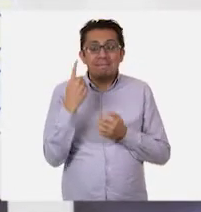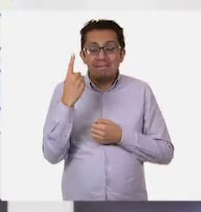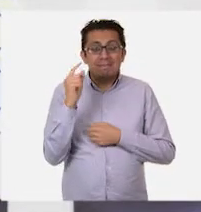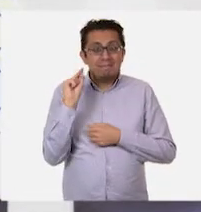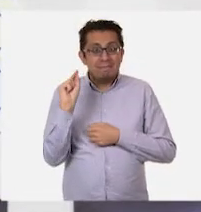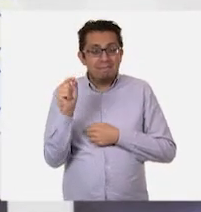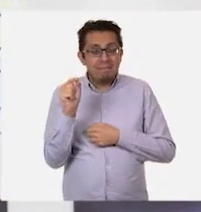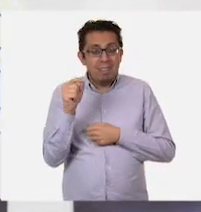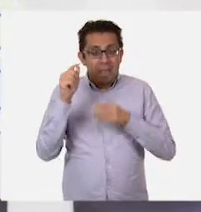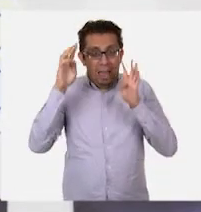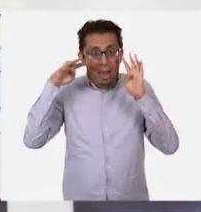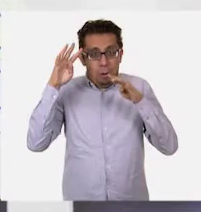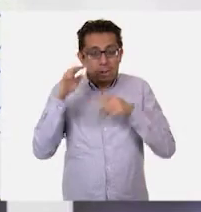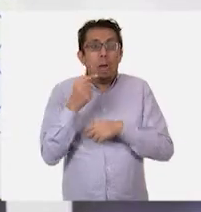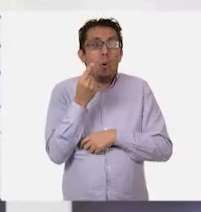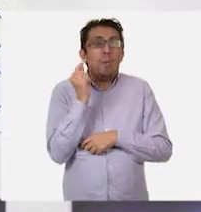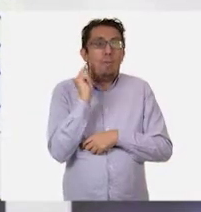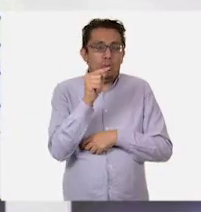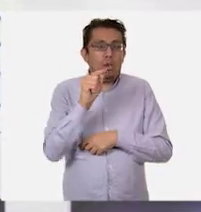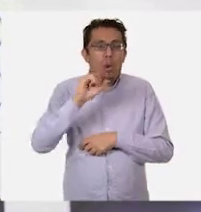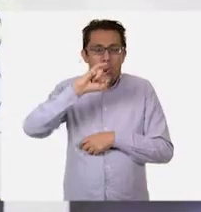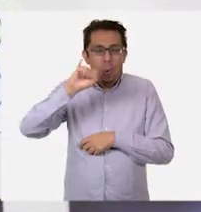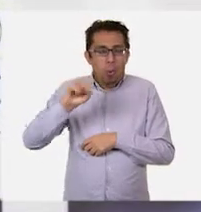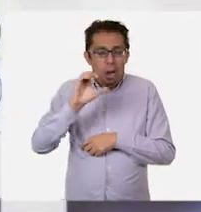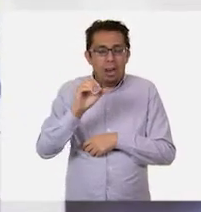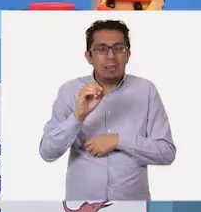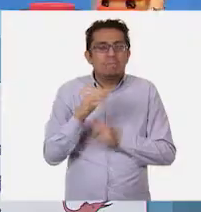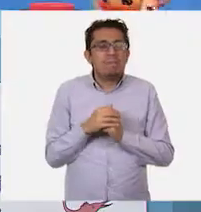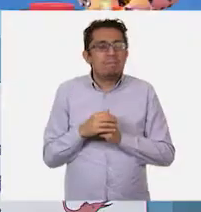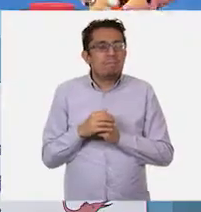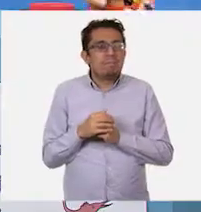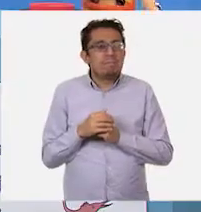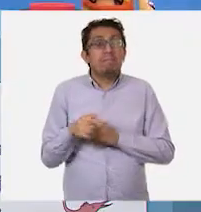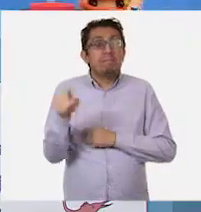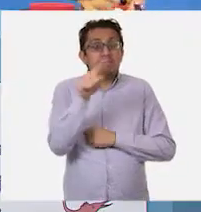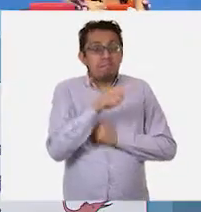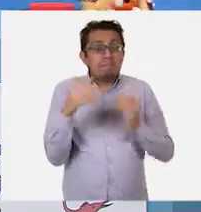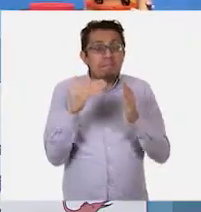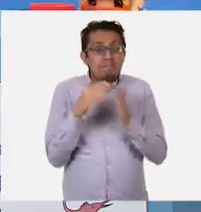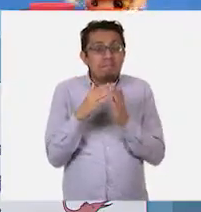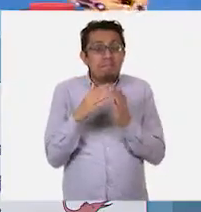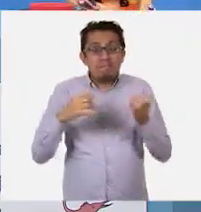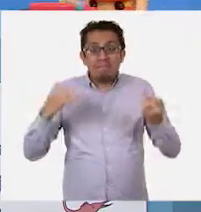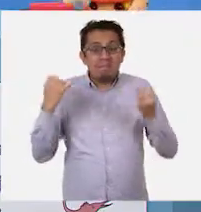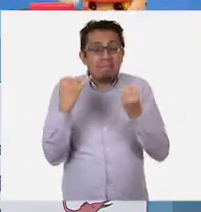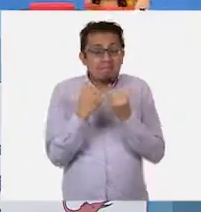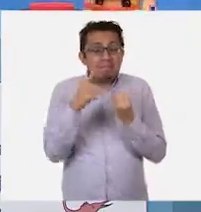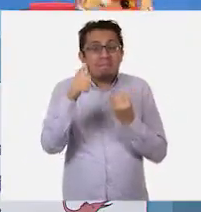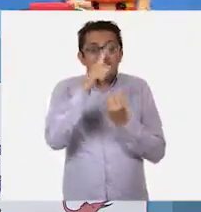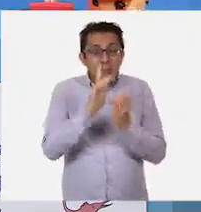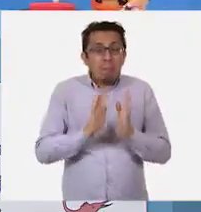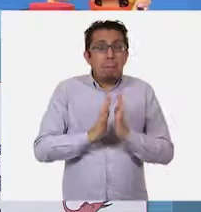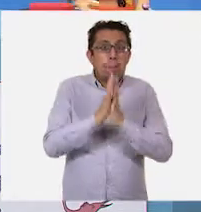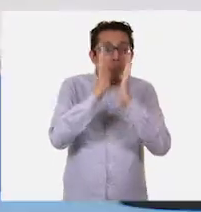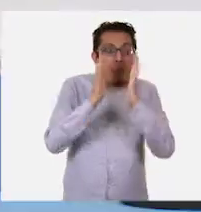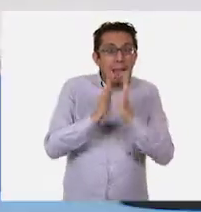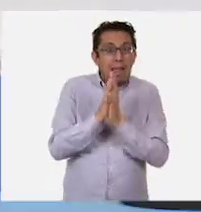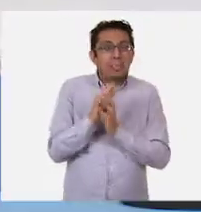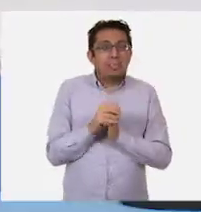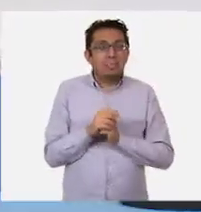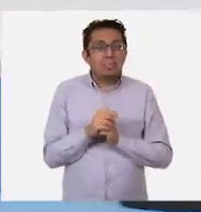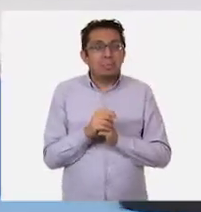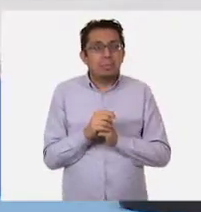para Jolisto y un punto para Juan Carlos. Muy bien. Y ustedes en casa también. Vayan participando, vayan